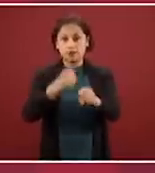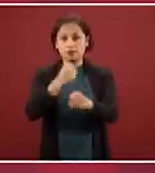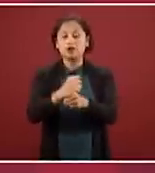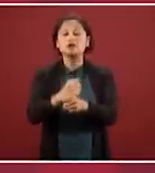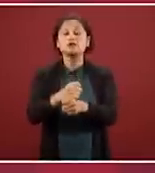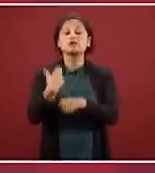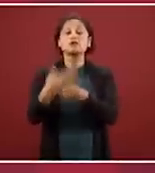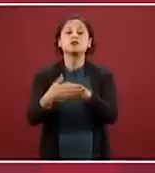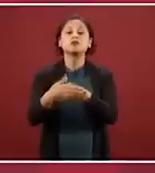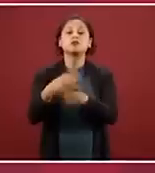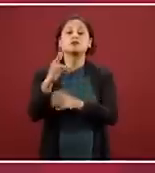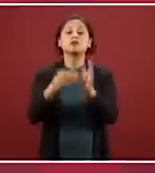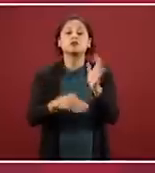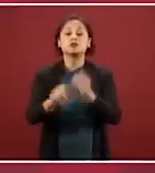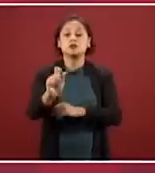21.